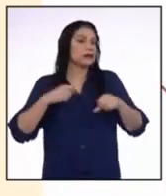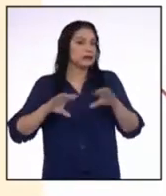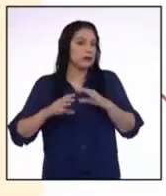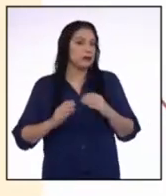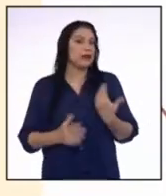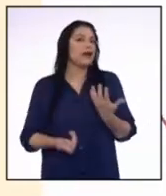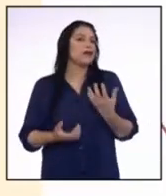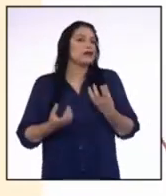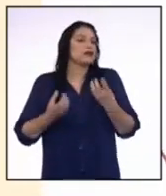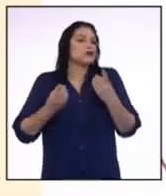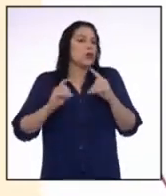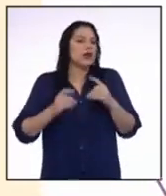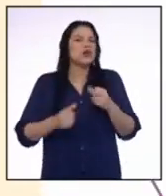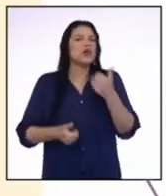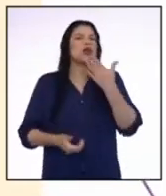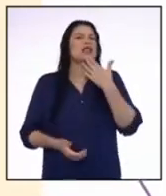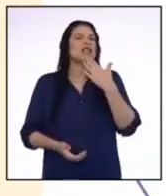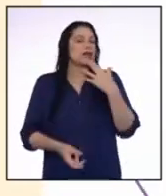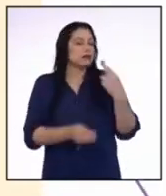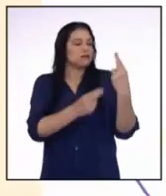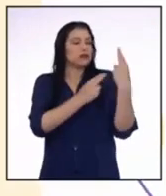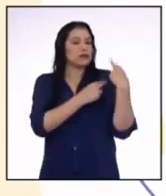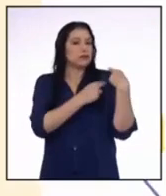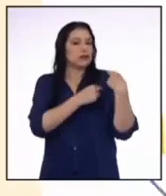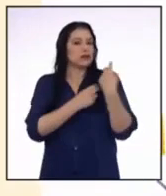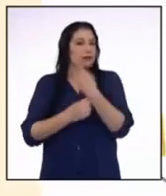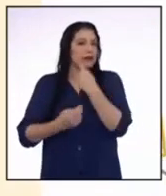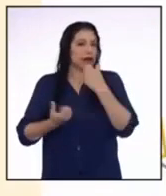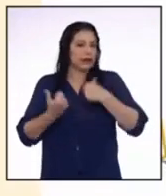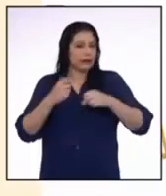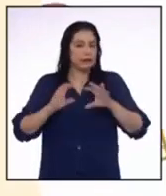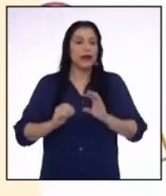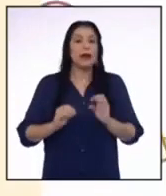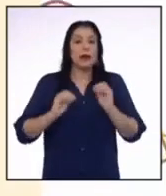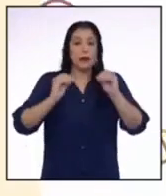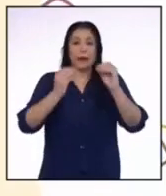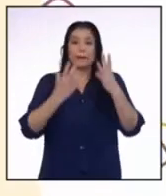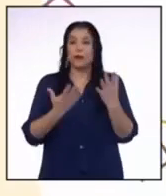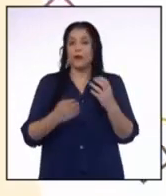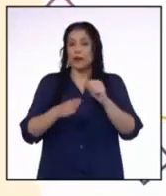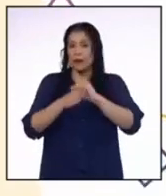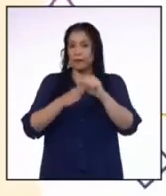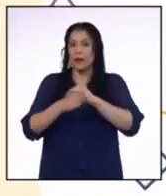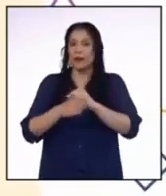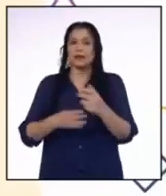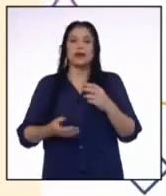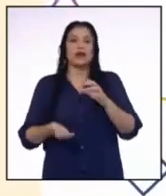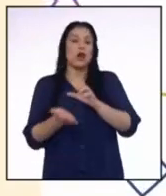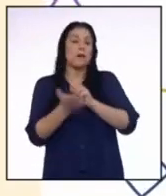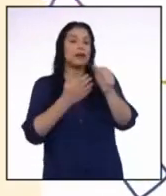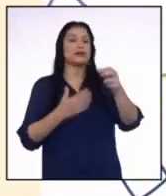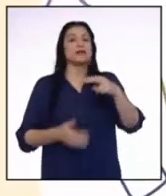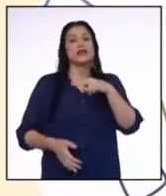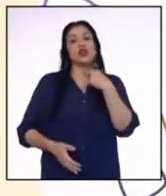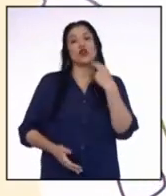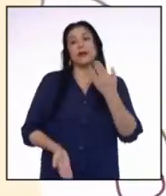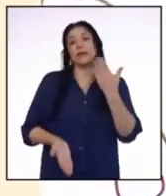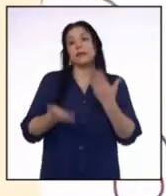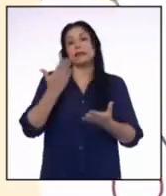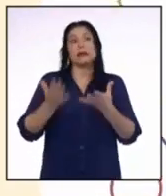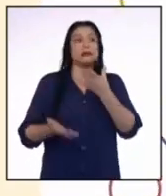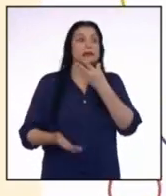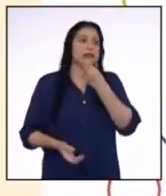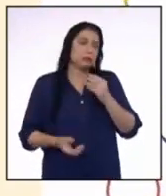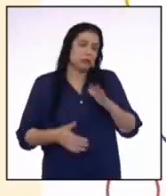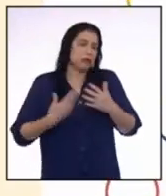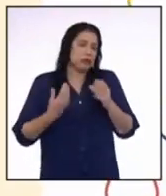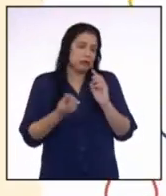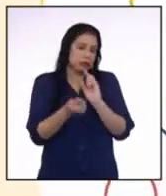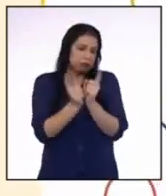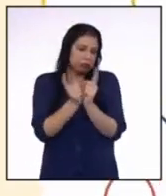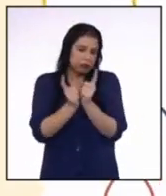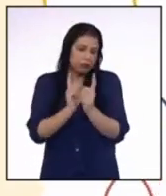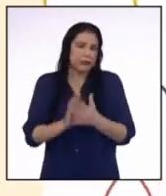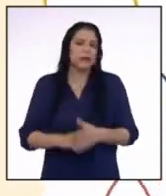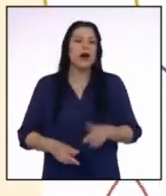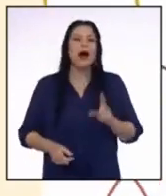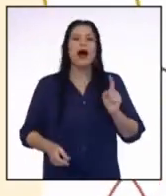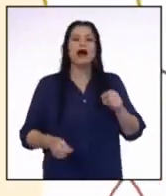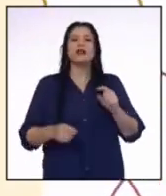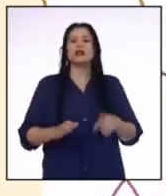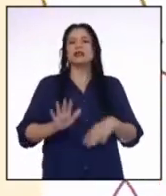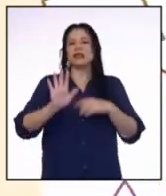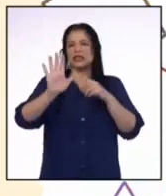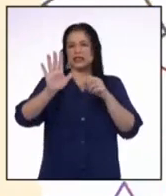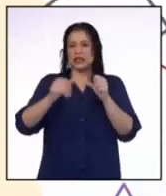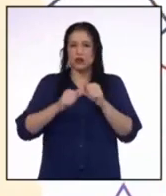vamos a realizar y los responsables. Propongo que apliquen su plan los meses de noviembre y diciembre, aunque esto puede variar. Entonces, el